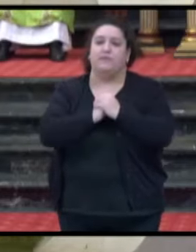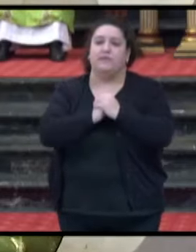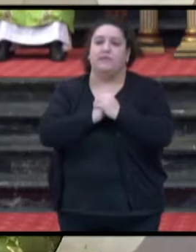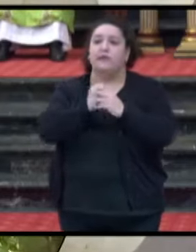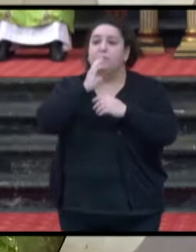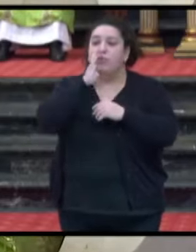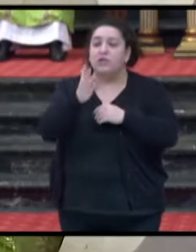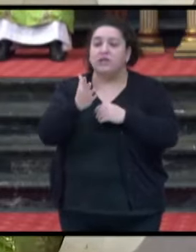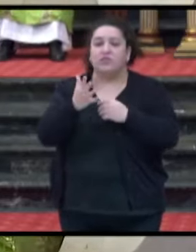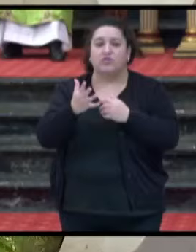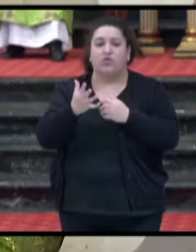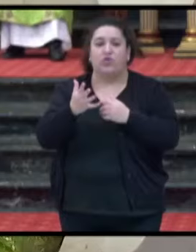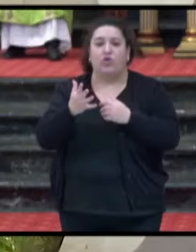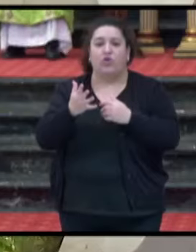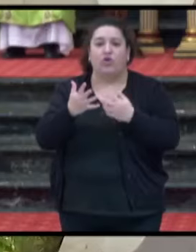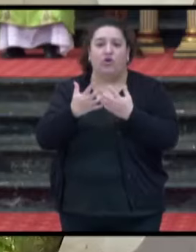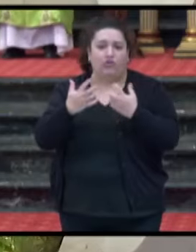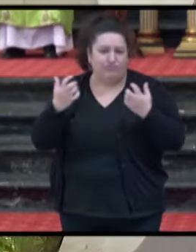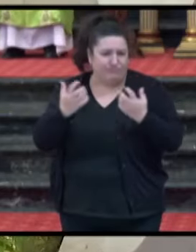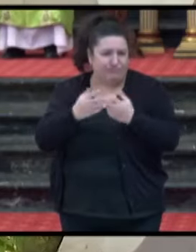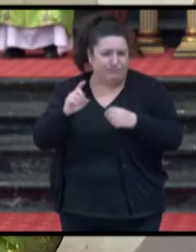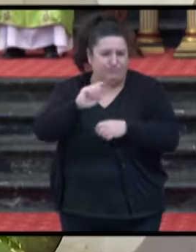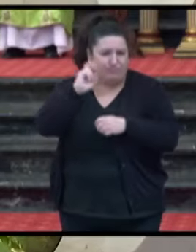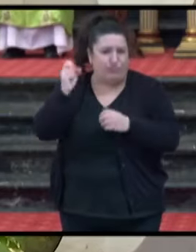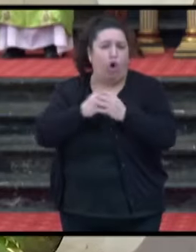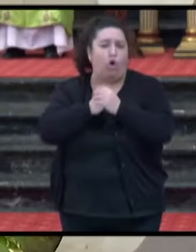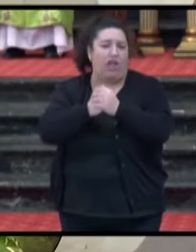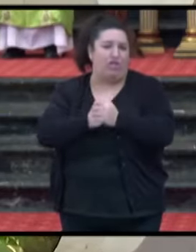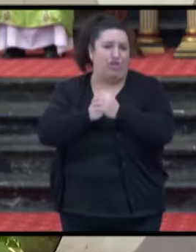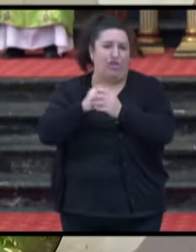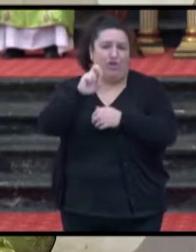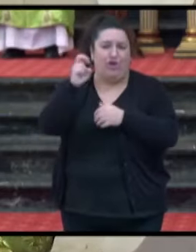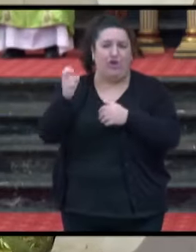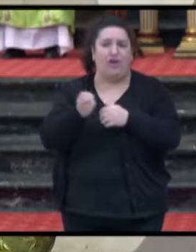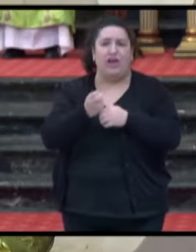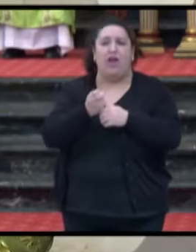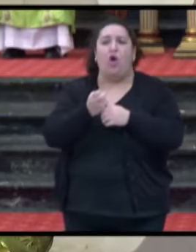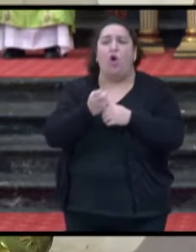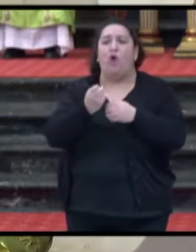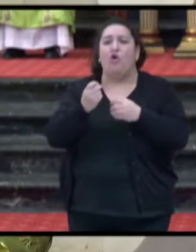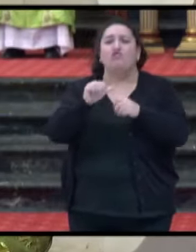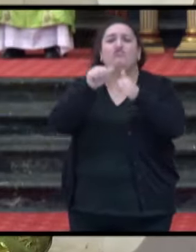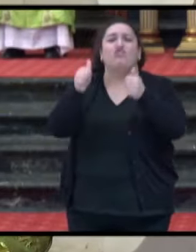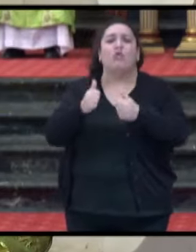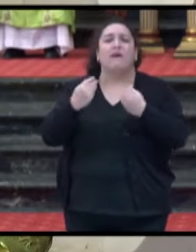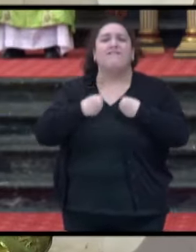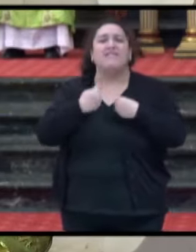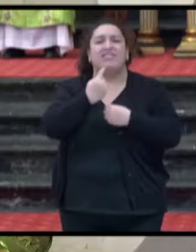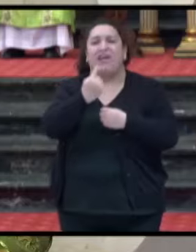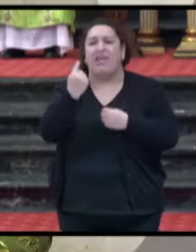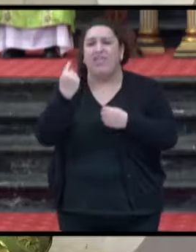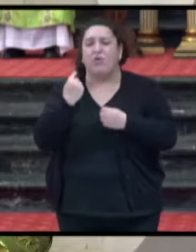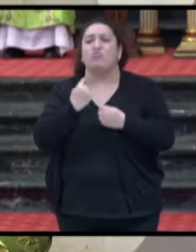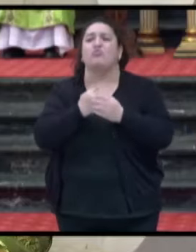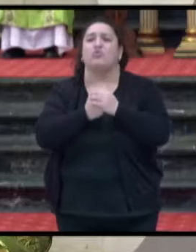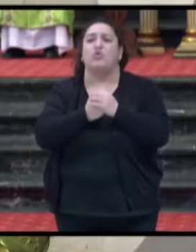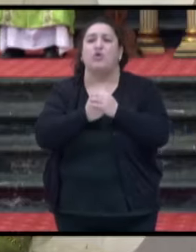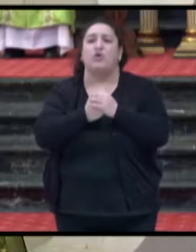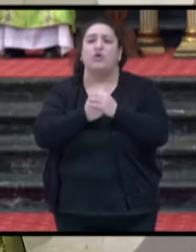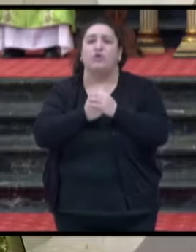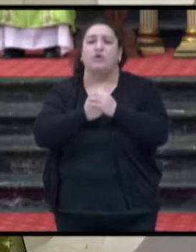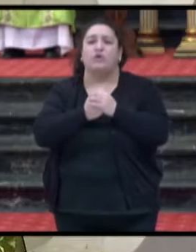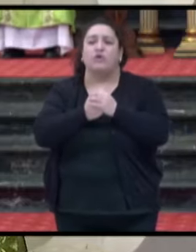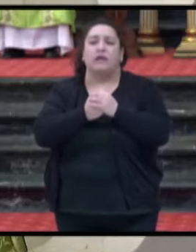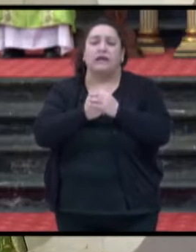vocaciones cualquiera de los estados de vida Pues que uno vive en